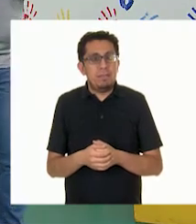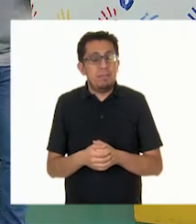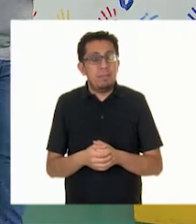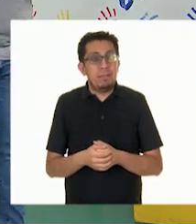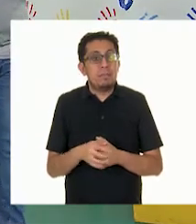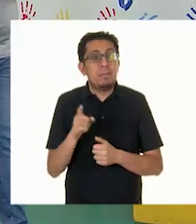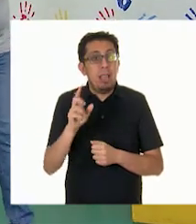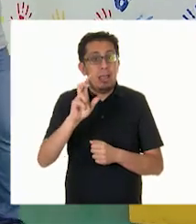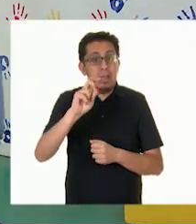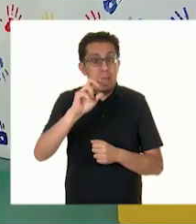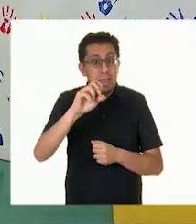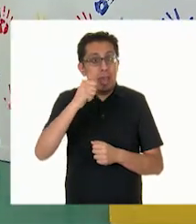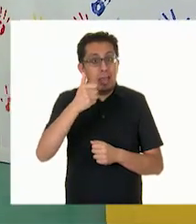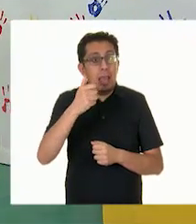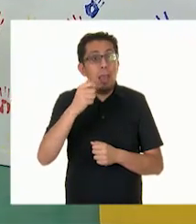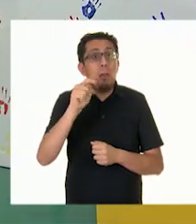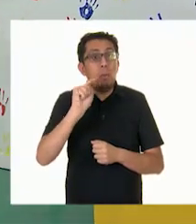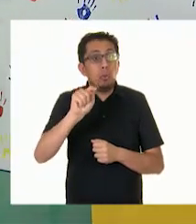Y 36.4.